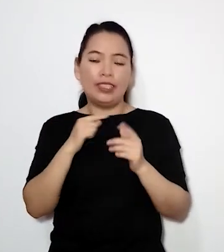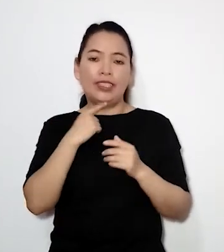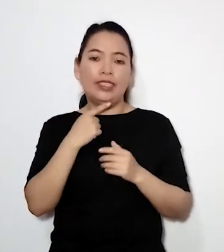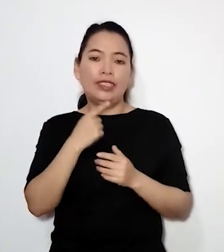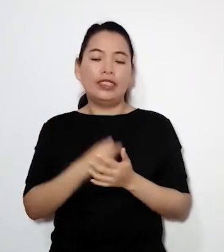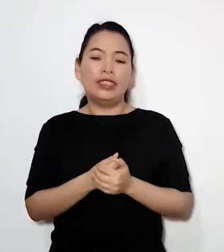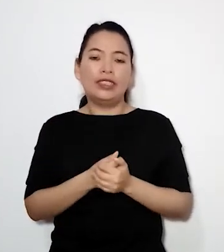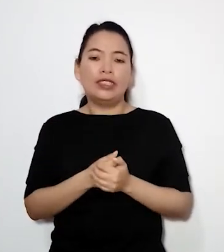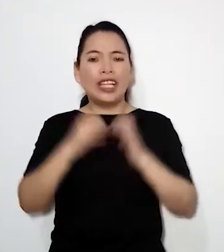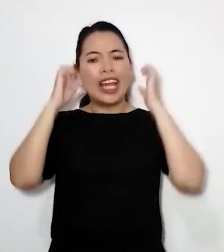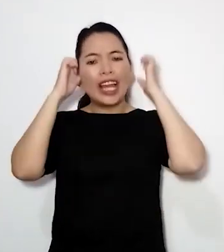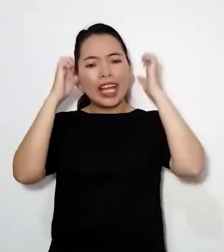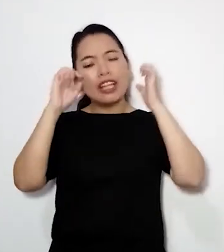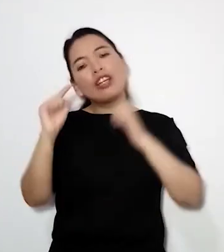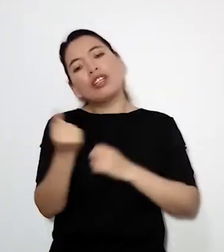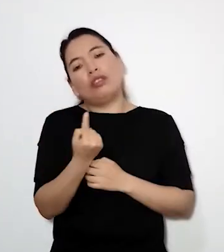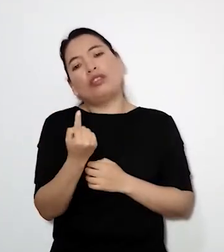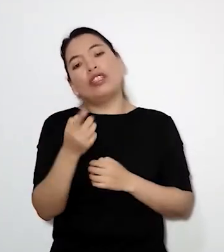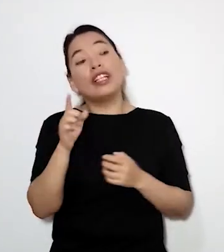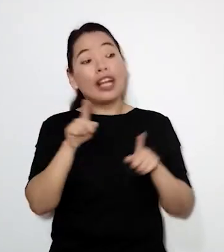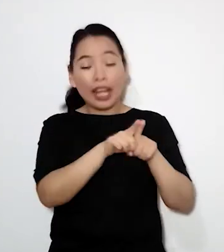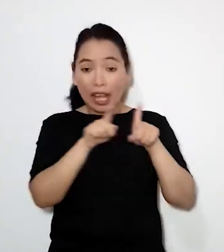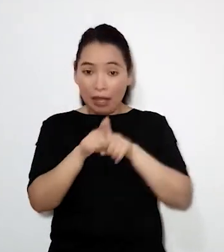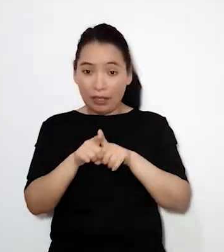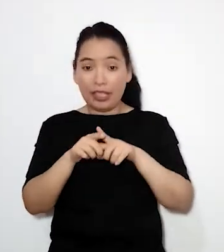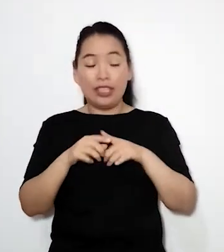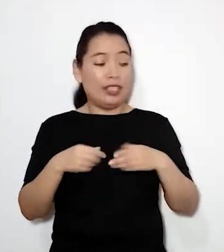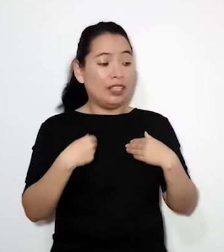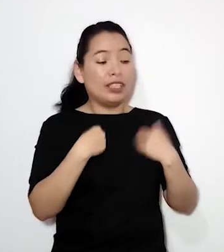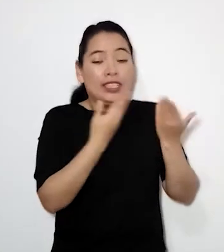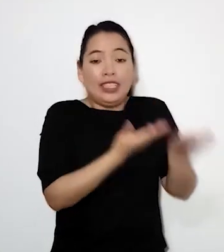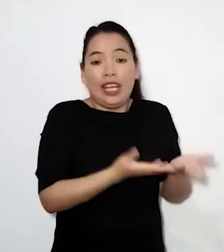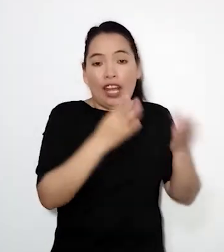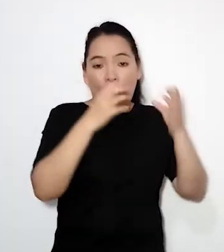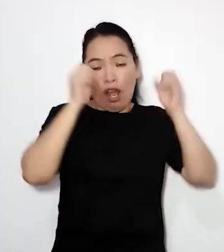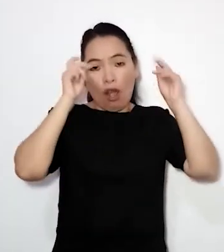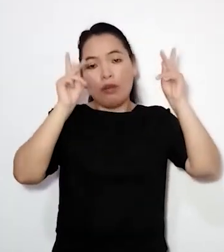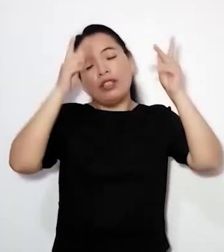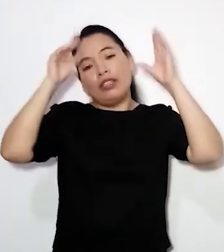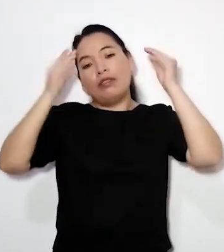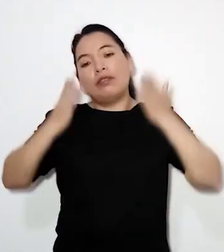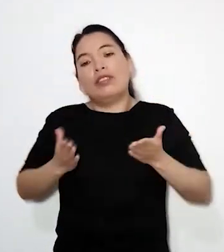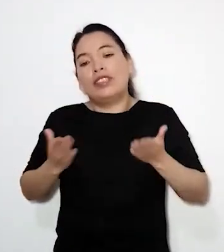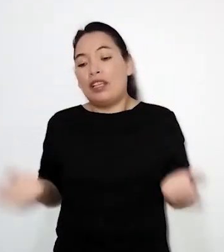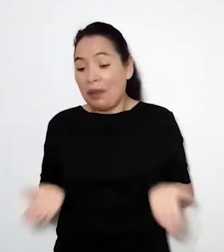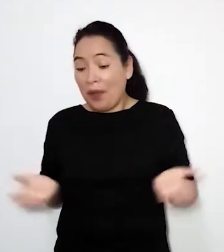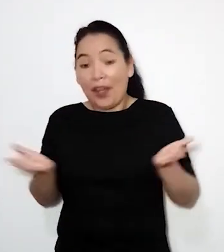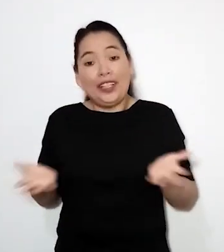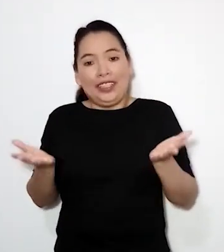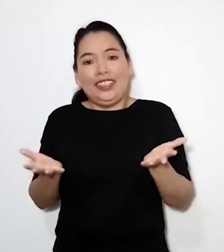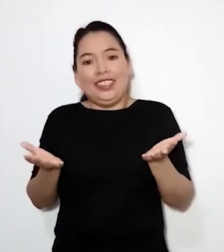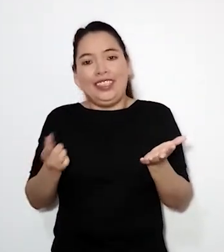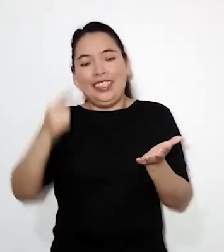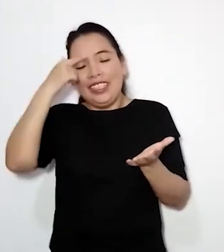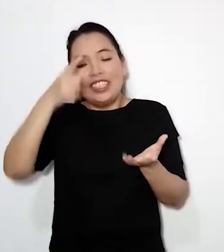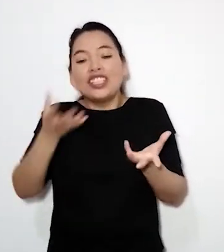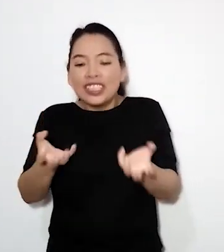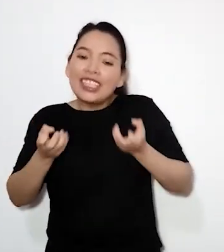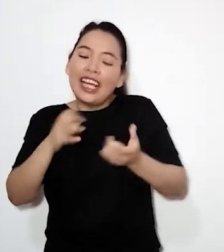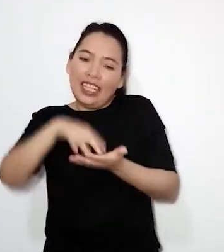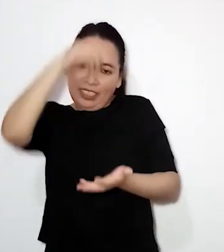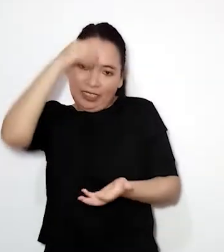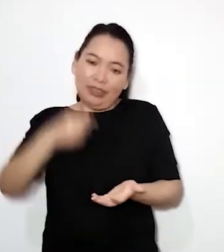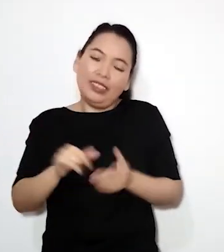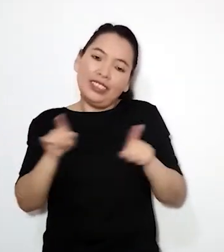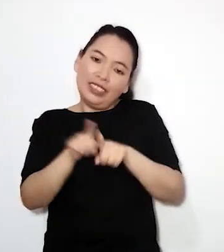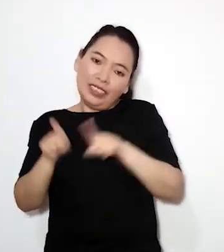de motivarlos a hacerlo. O sea, el éxito de los procesos de inclusión depende en buena medida de la buena predisposición. Entonces, las y los docentes tienen que entender que